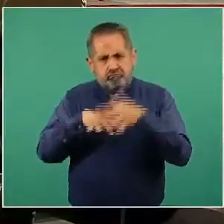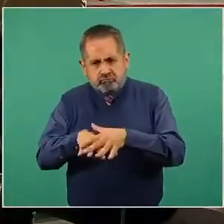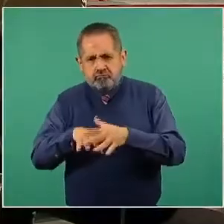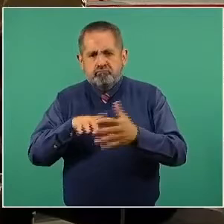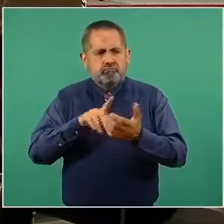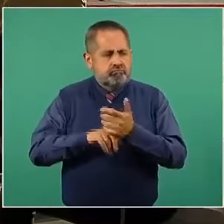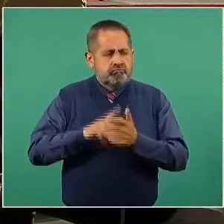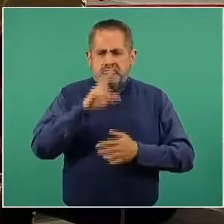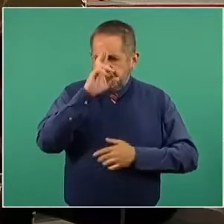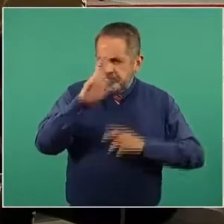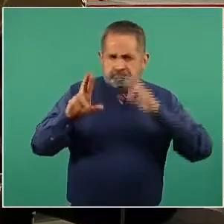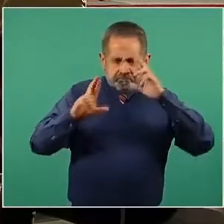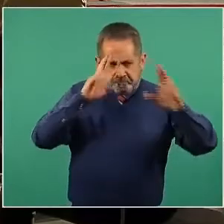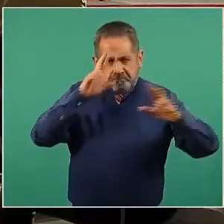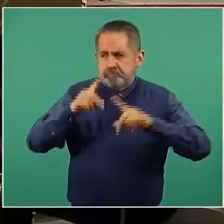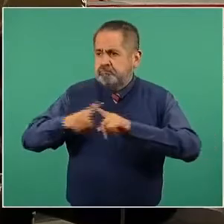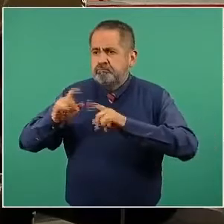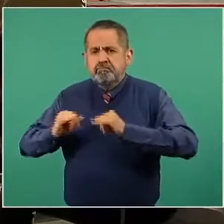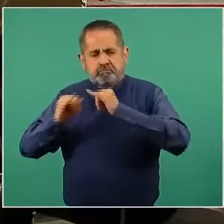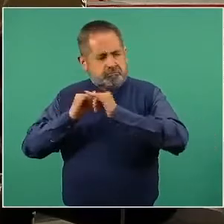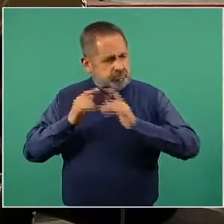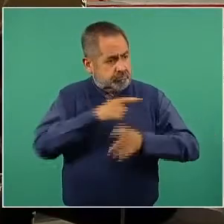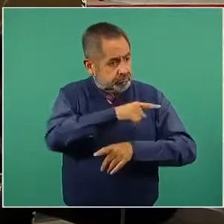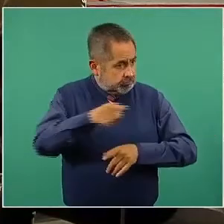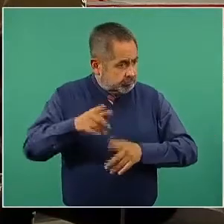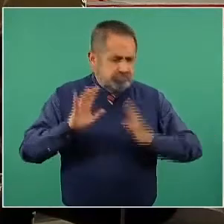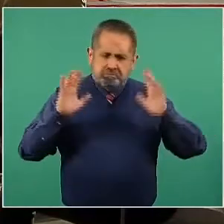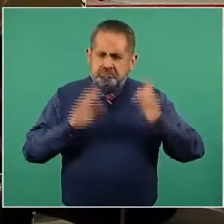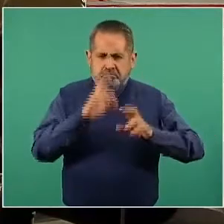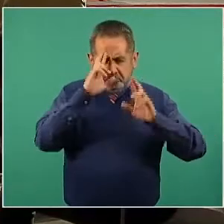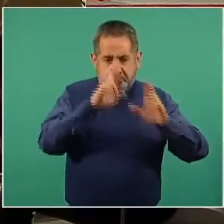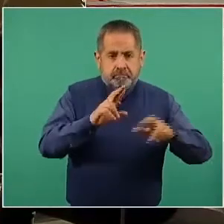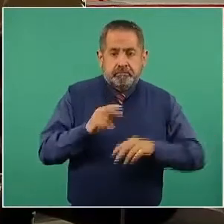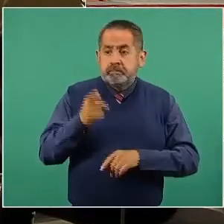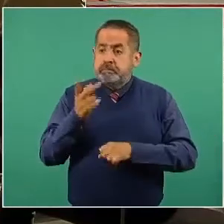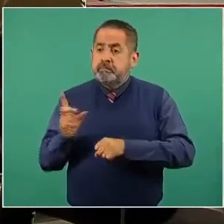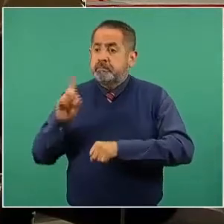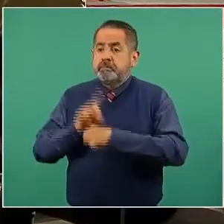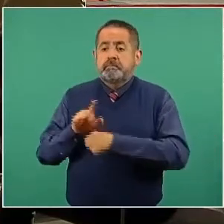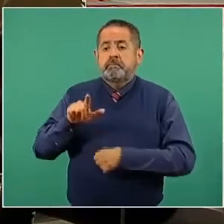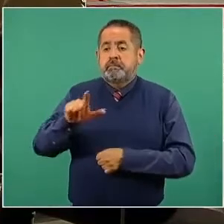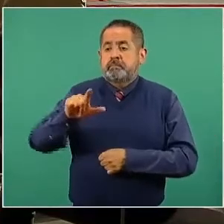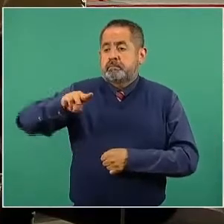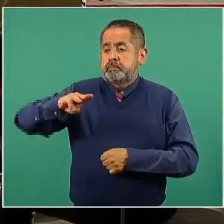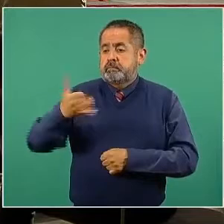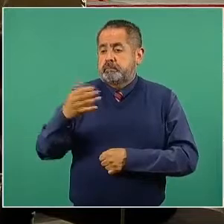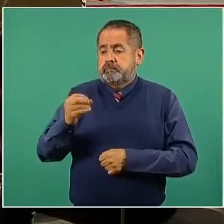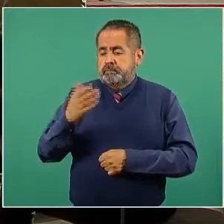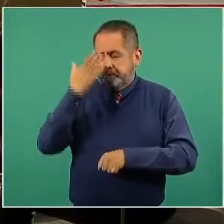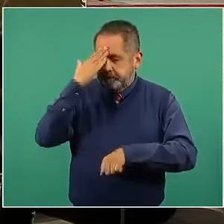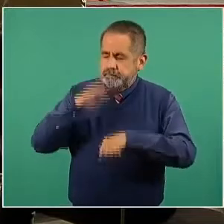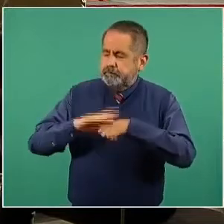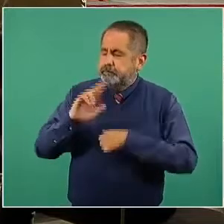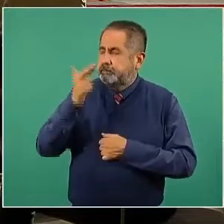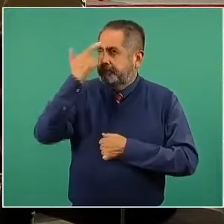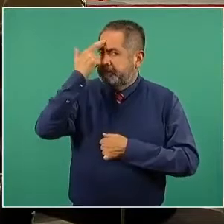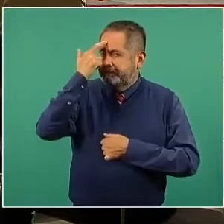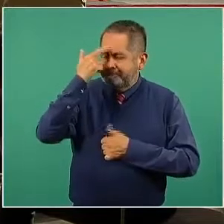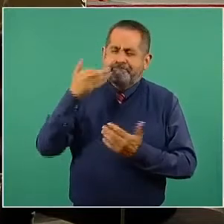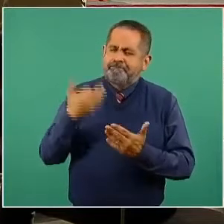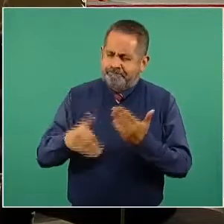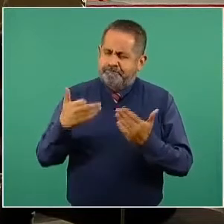respeto en las instituciones y en la sociedad. Pero el 17 de mayo nos ayuda a recordar que nos falta todavía